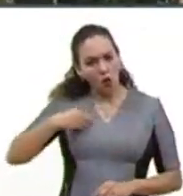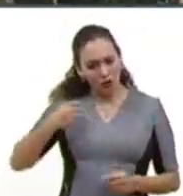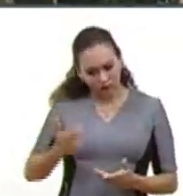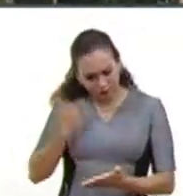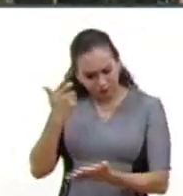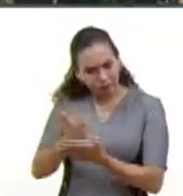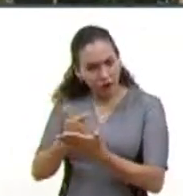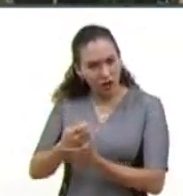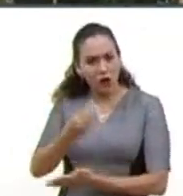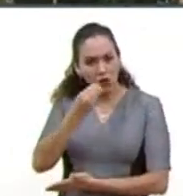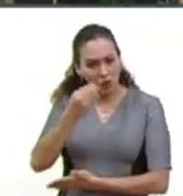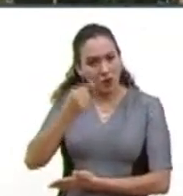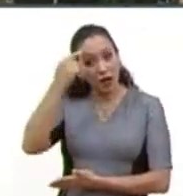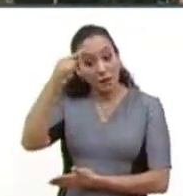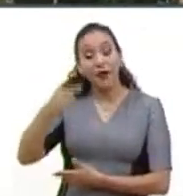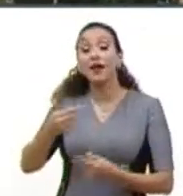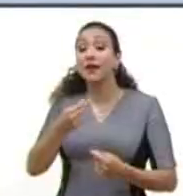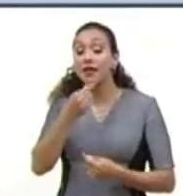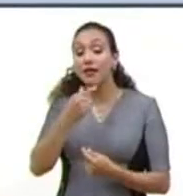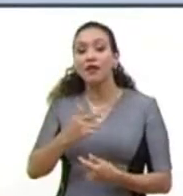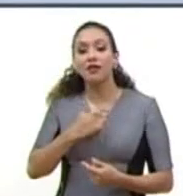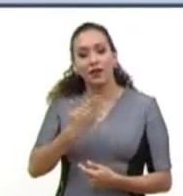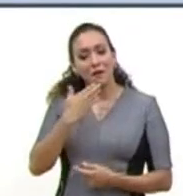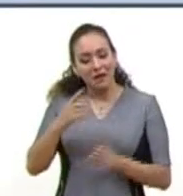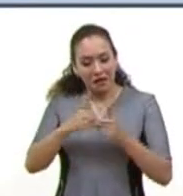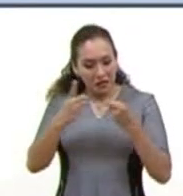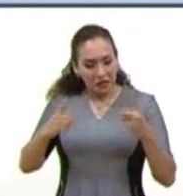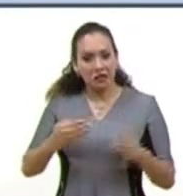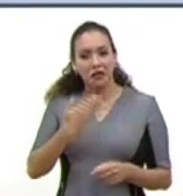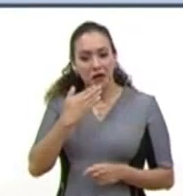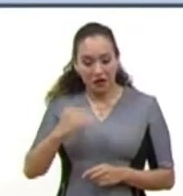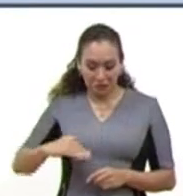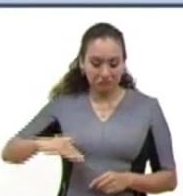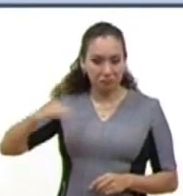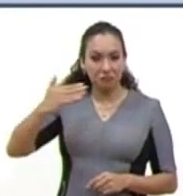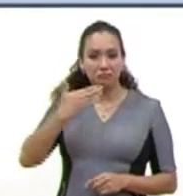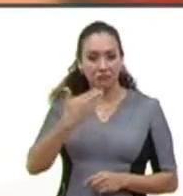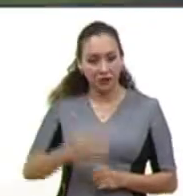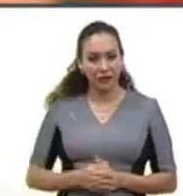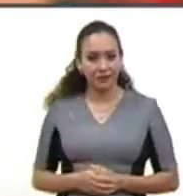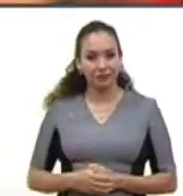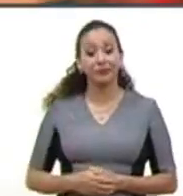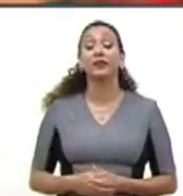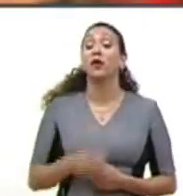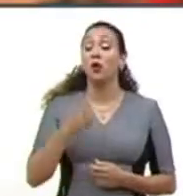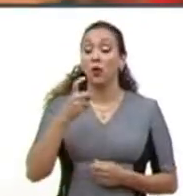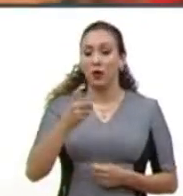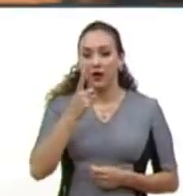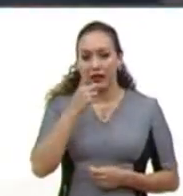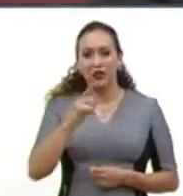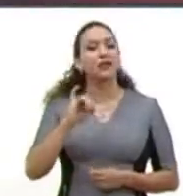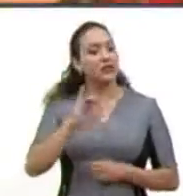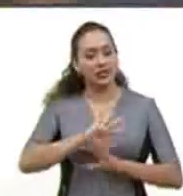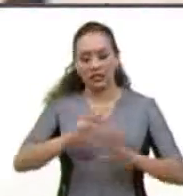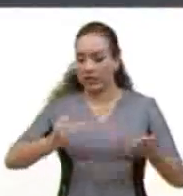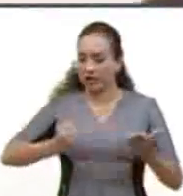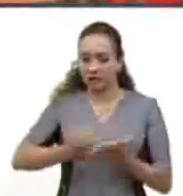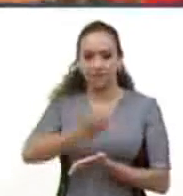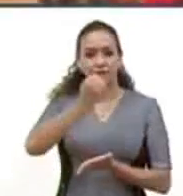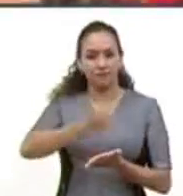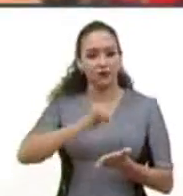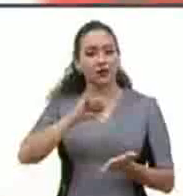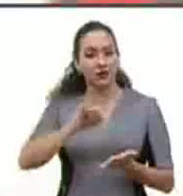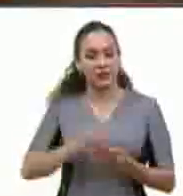la supervivencia, bienestar y sano desarrollo de sus acreedores. Por este motivo, confirmó la sentencia impugnada y